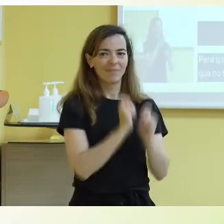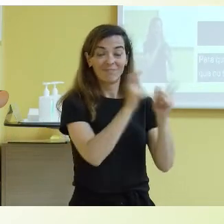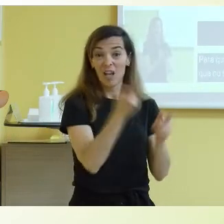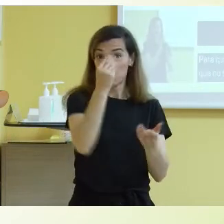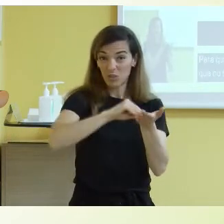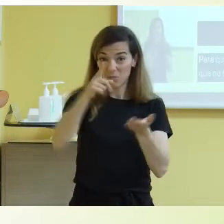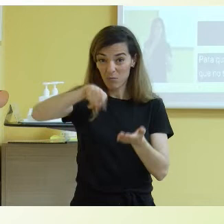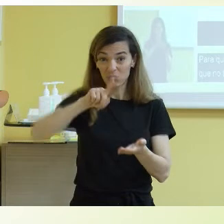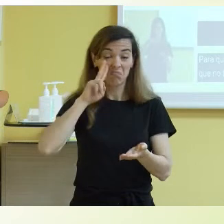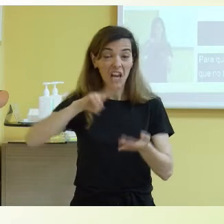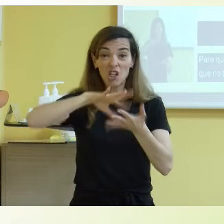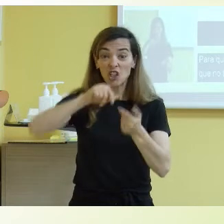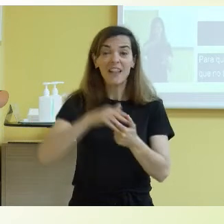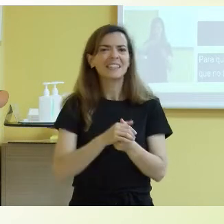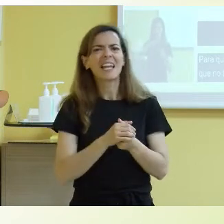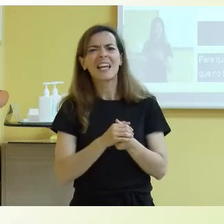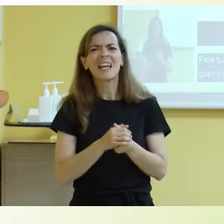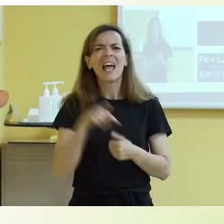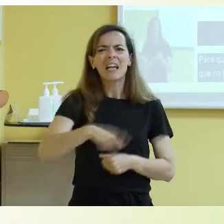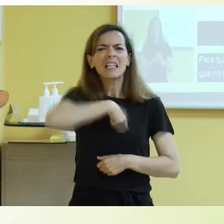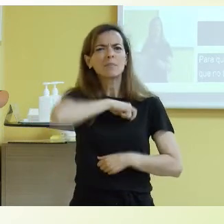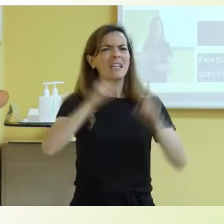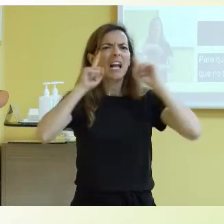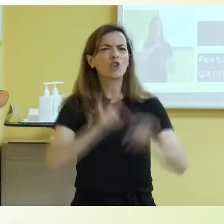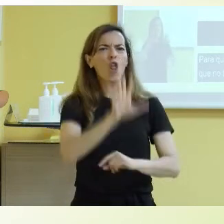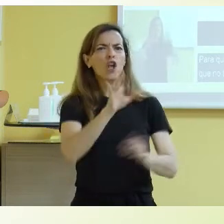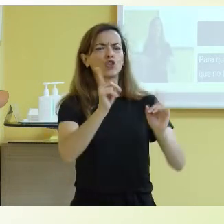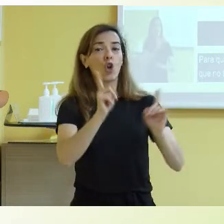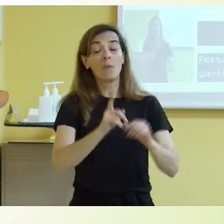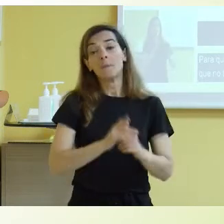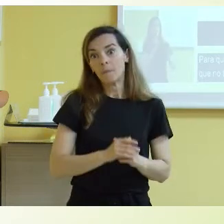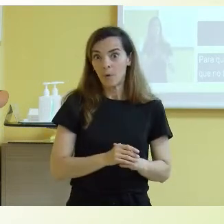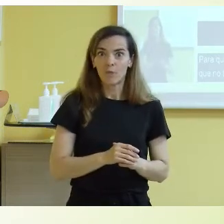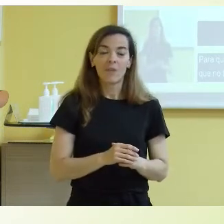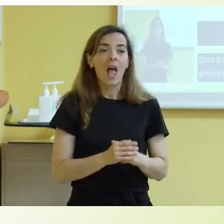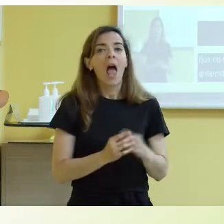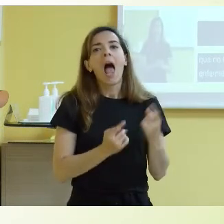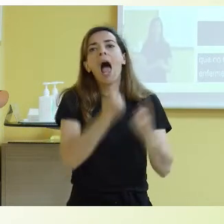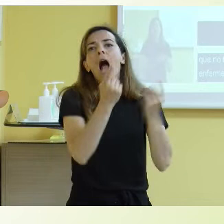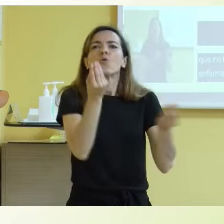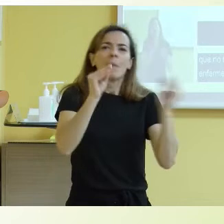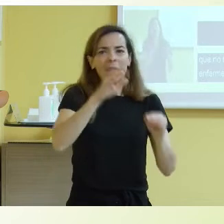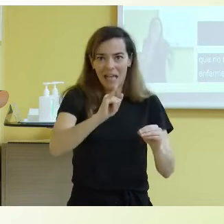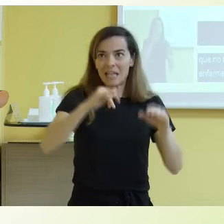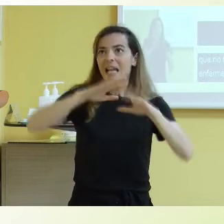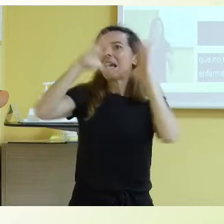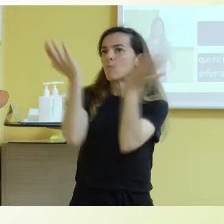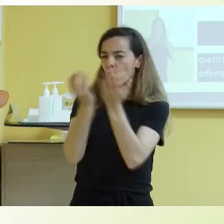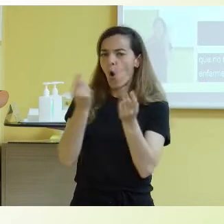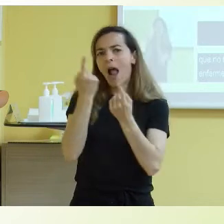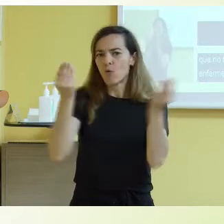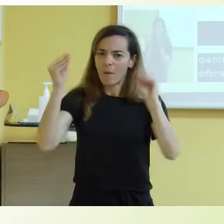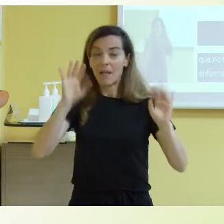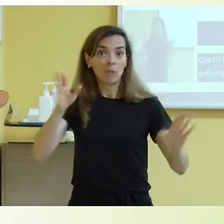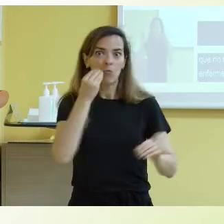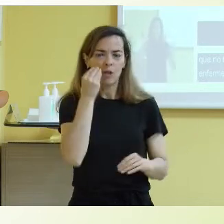noticias de solo hay 5 casos en España? Bueno, normalmente siempre suele haber alguno más, y luego también en el mundo suele haber alguno más. Pero bueno, me da igual,